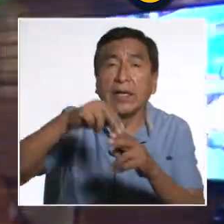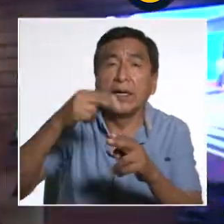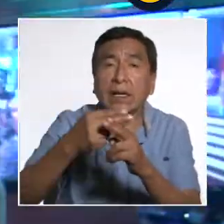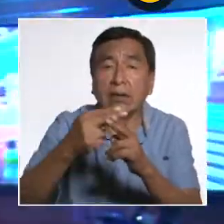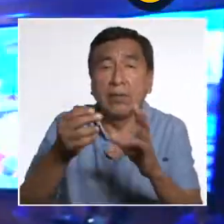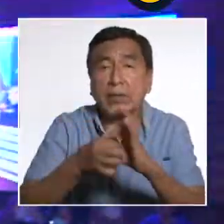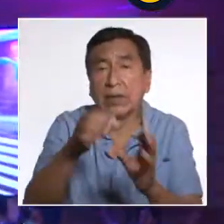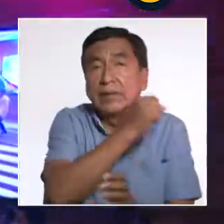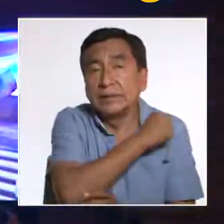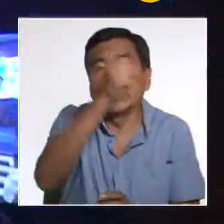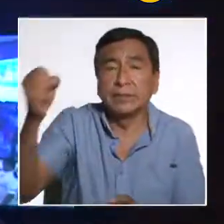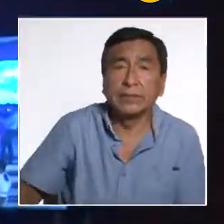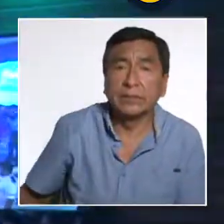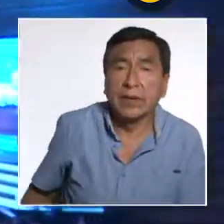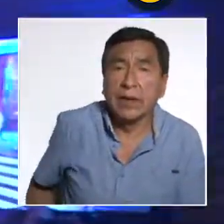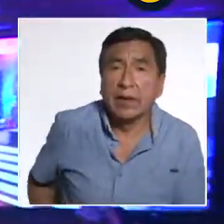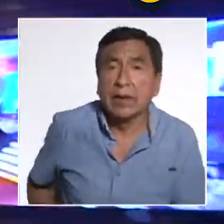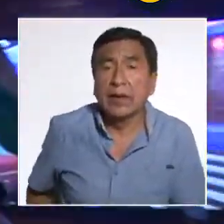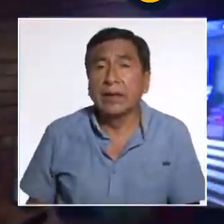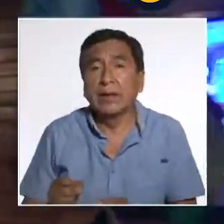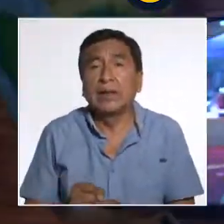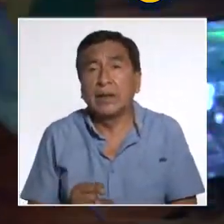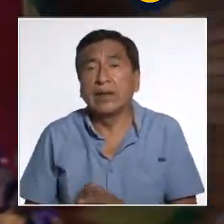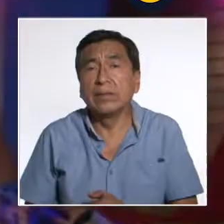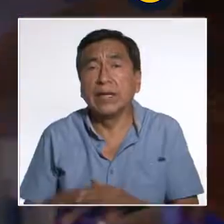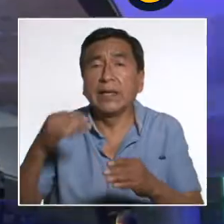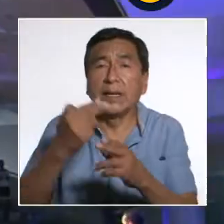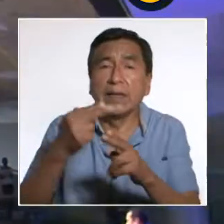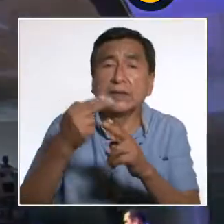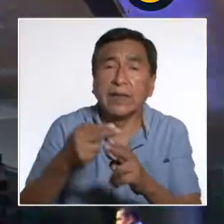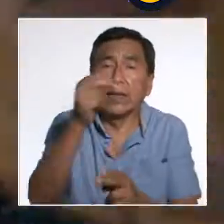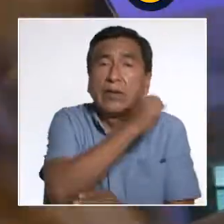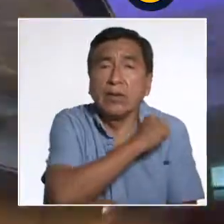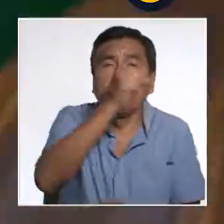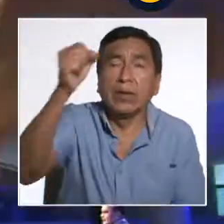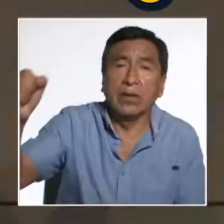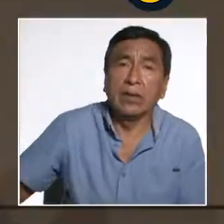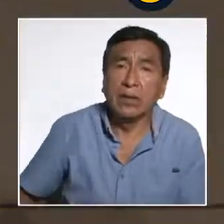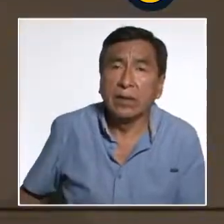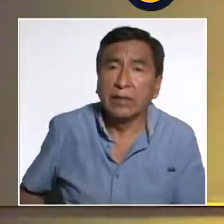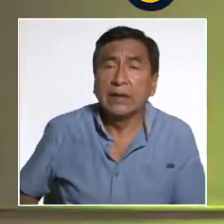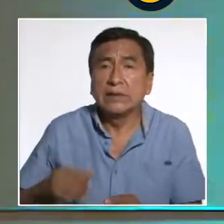Lo derribaré, su cabeza tomaré en el nombre del Señor.